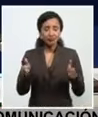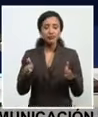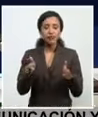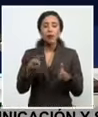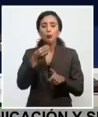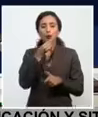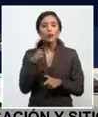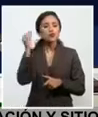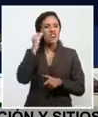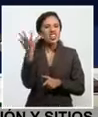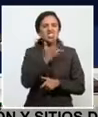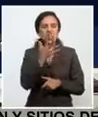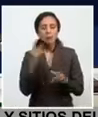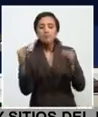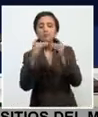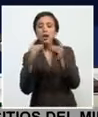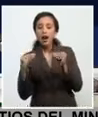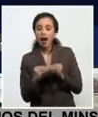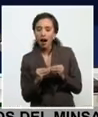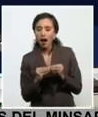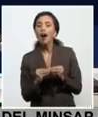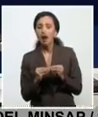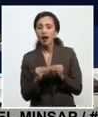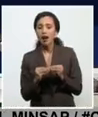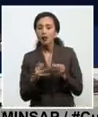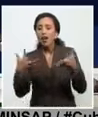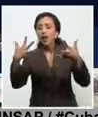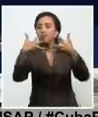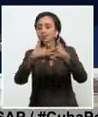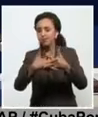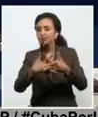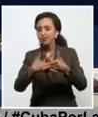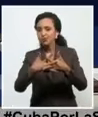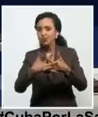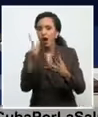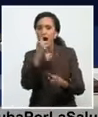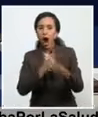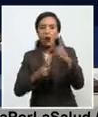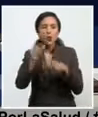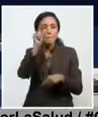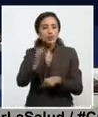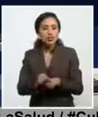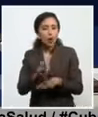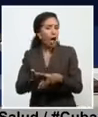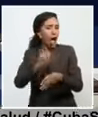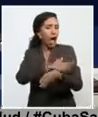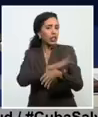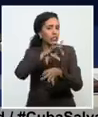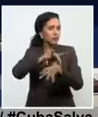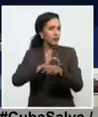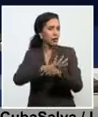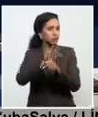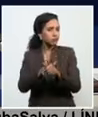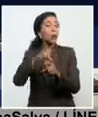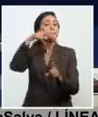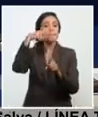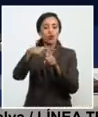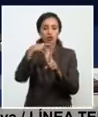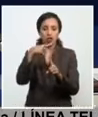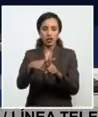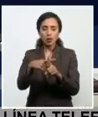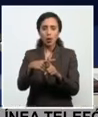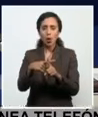establecer una relación, un nexo con algún caso confirmado anteriormente o contacto